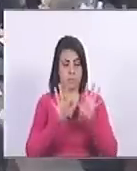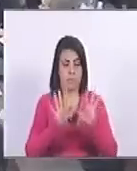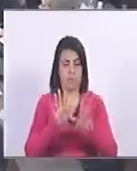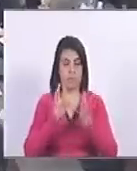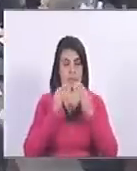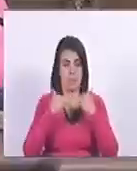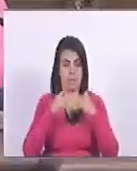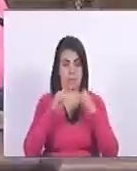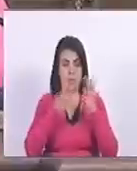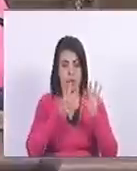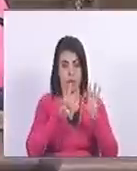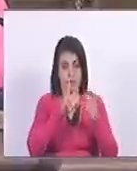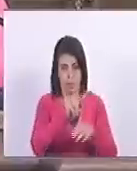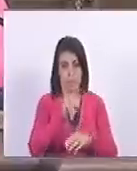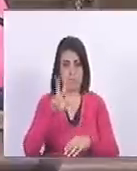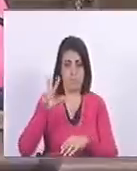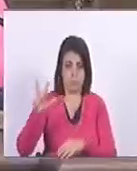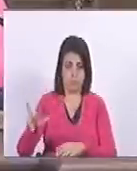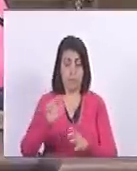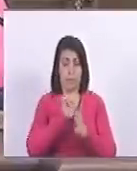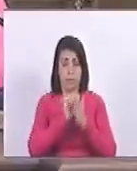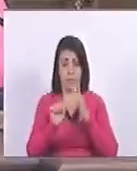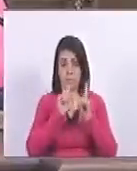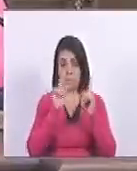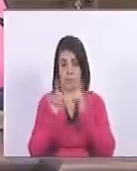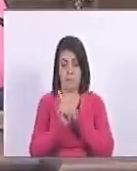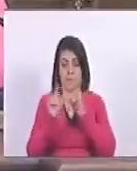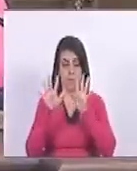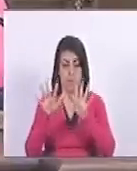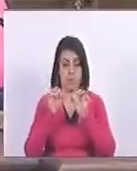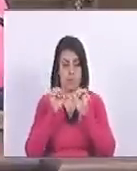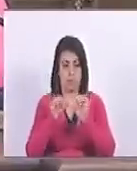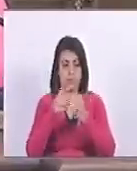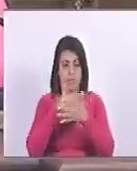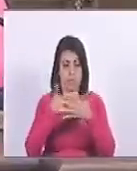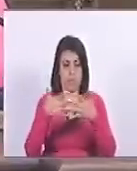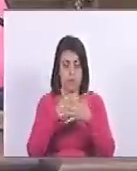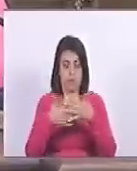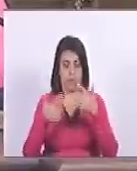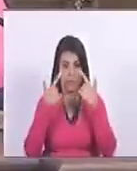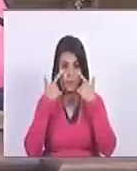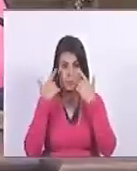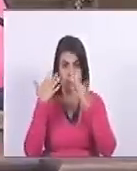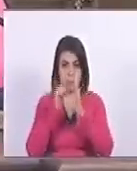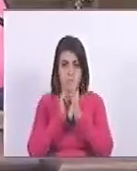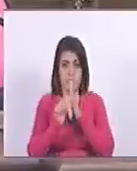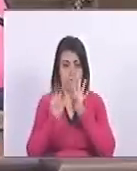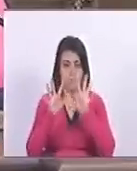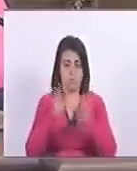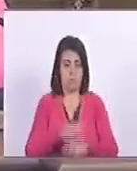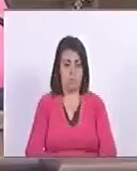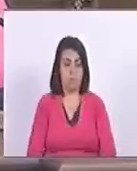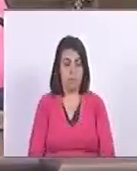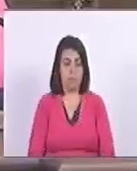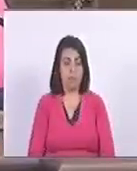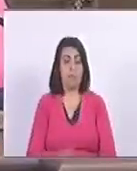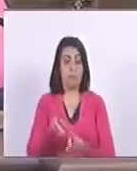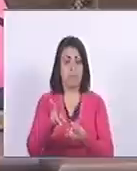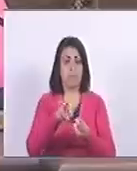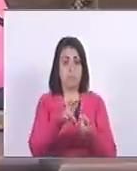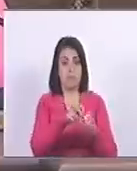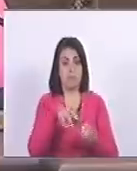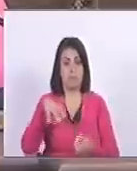23. Se propone modificar el artículo 10, el cual queda redactado en los siguientes términos. Artículo 10. Los